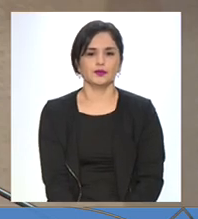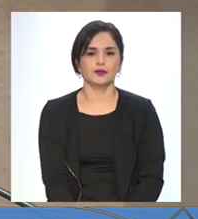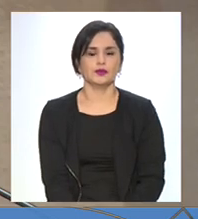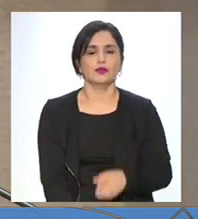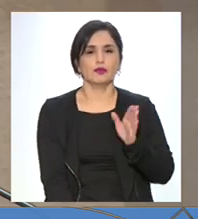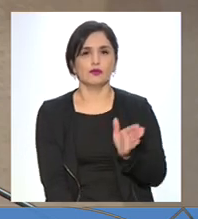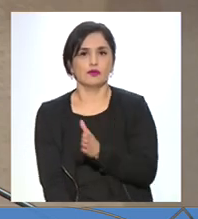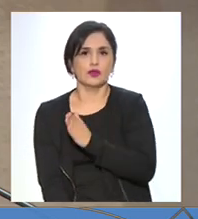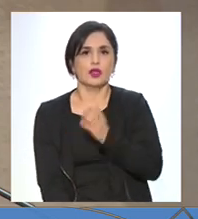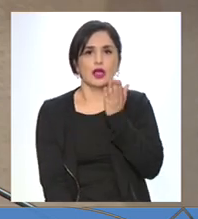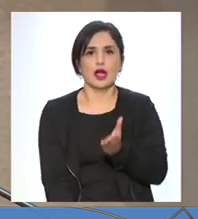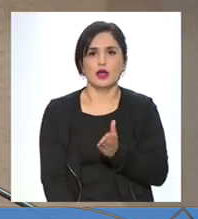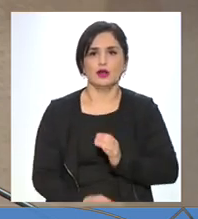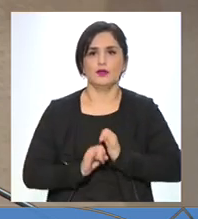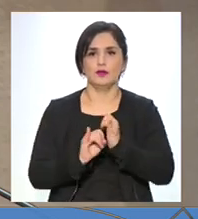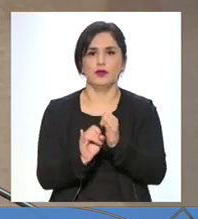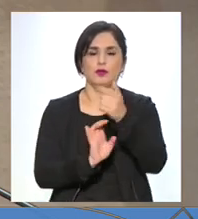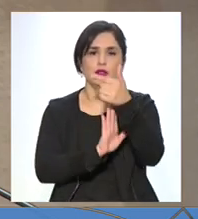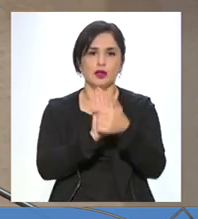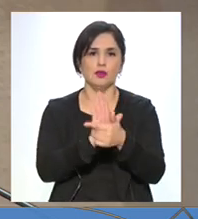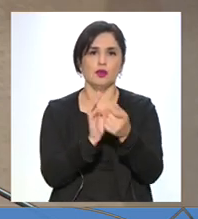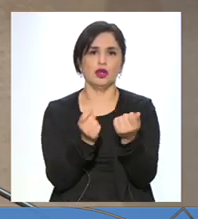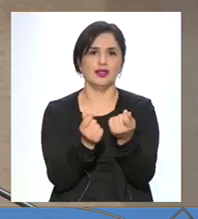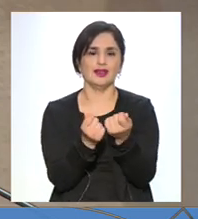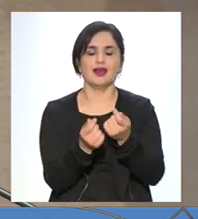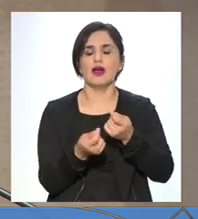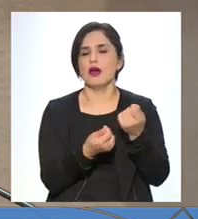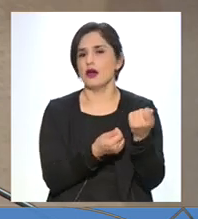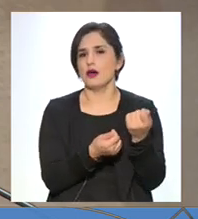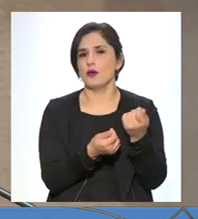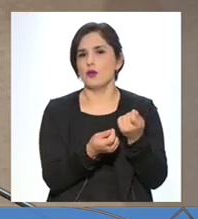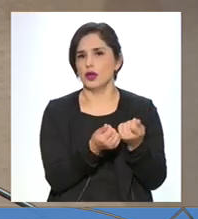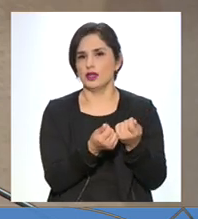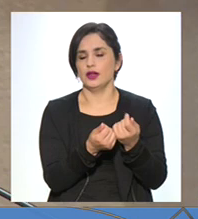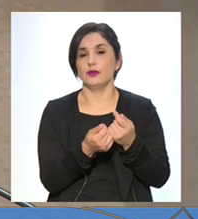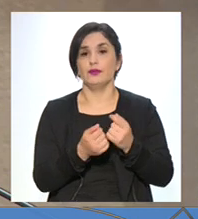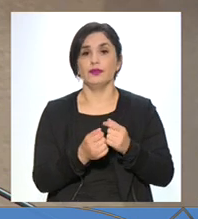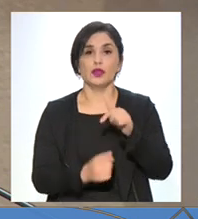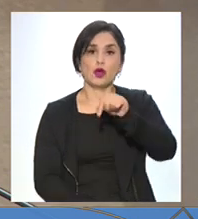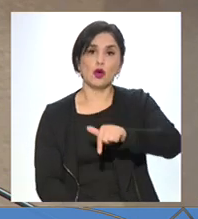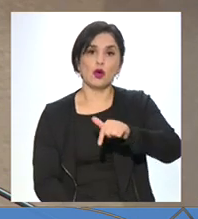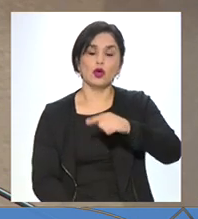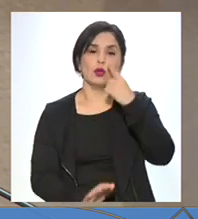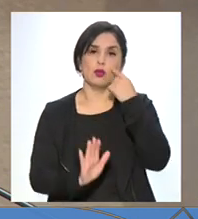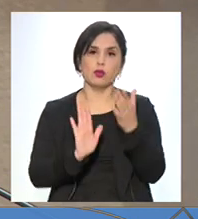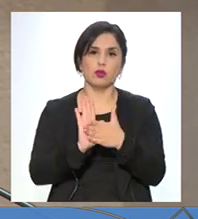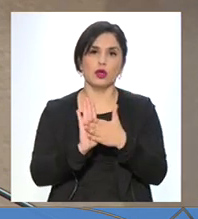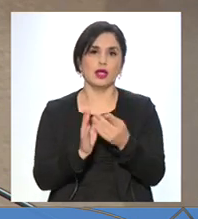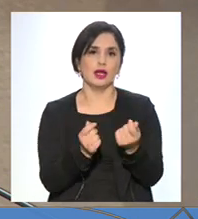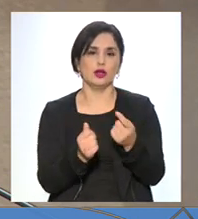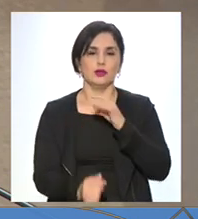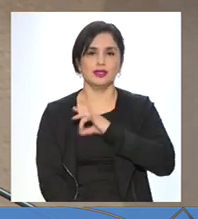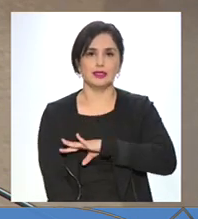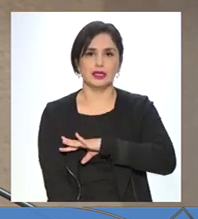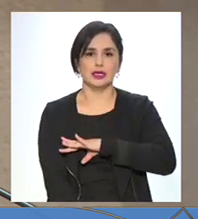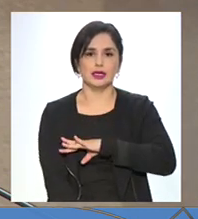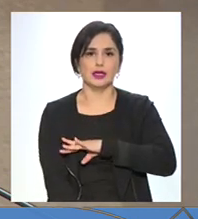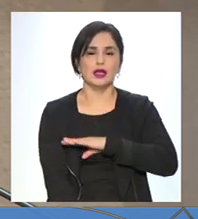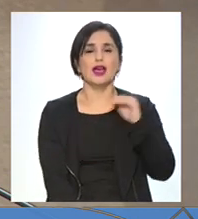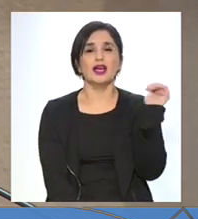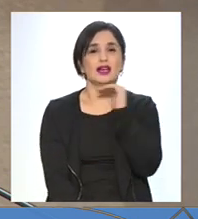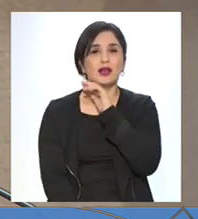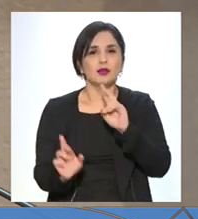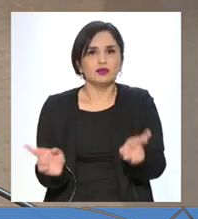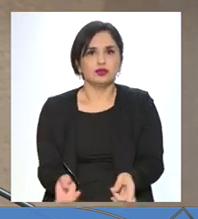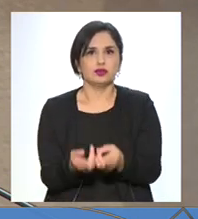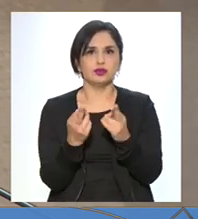Paso entonces a referirme al informe de política monetaria. En este informe que presentamos hoy, constatamos que la economía chilena experimentaba una rápida